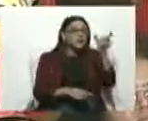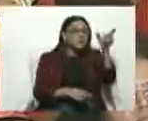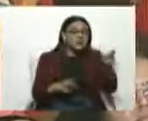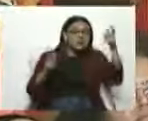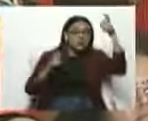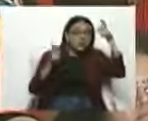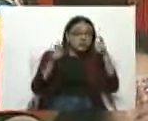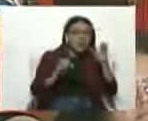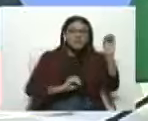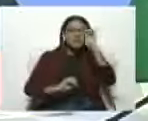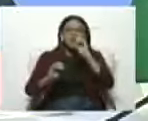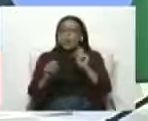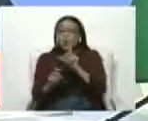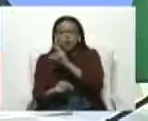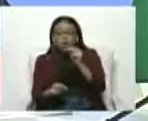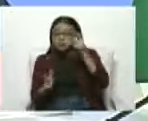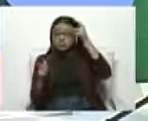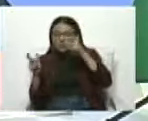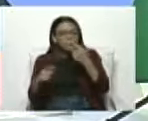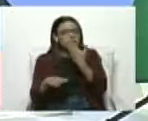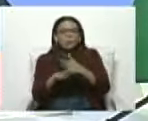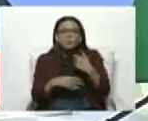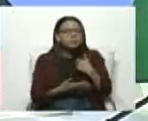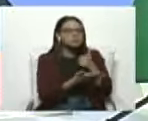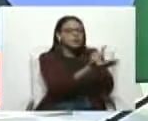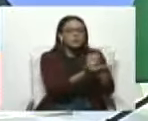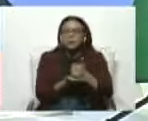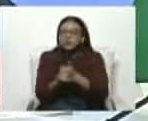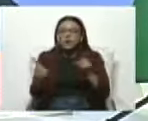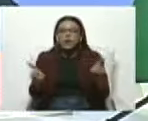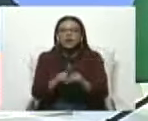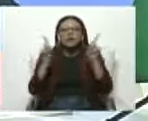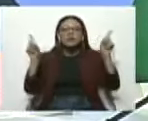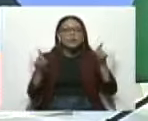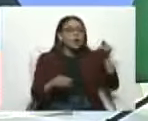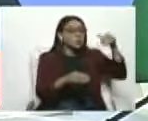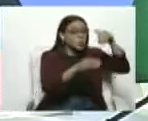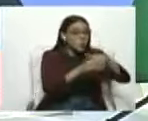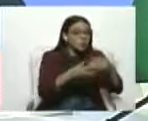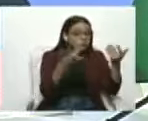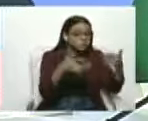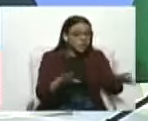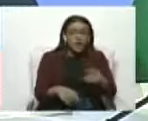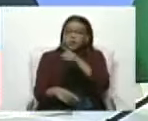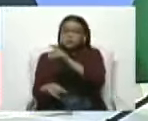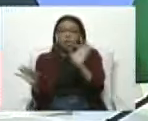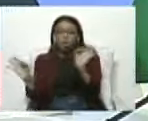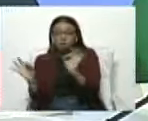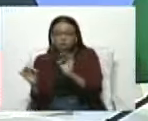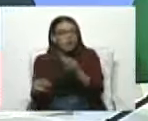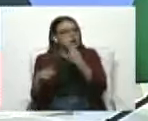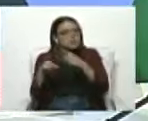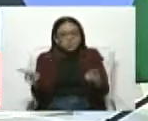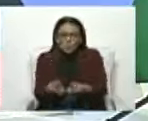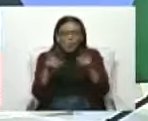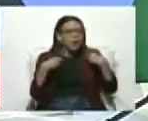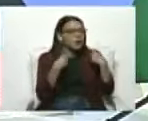Al que ha votado y al que no ha votado también. Planificar, pensar en su